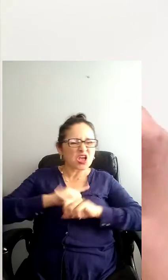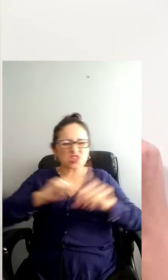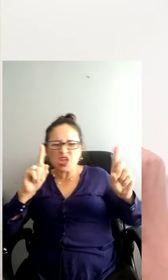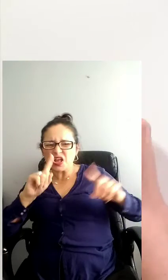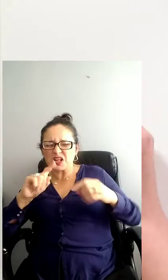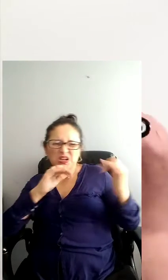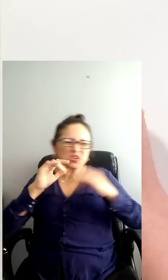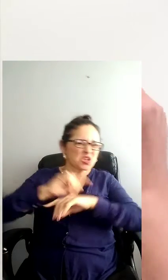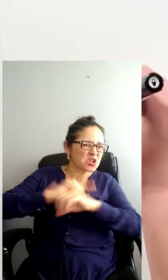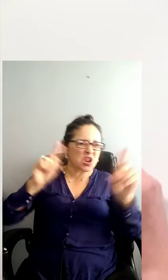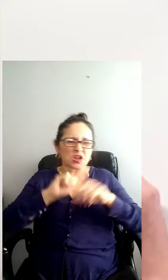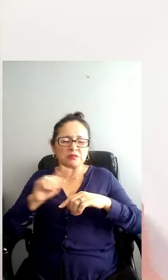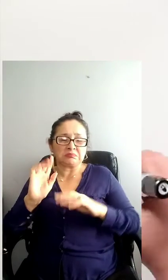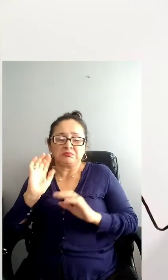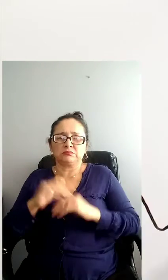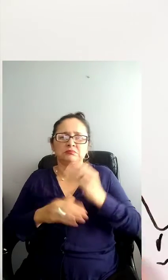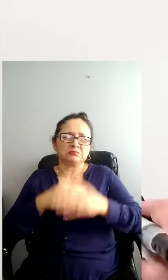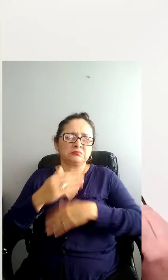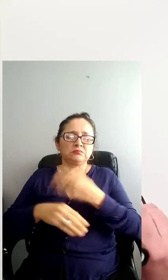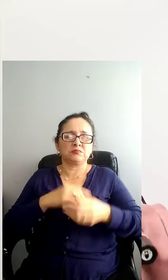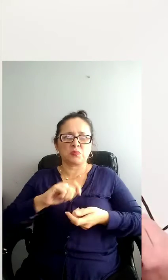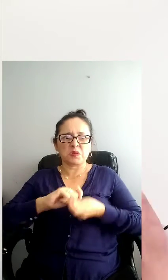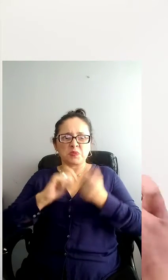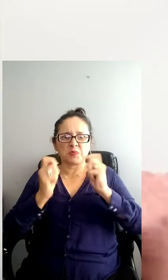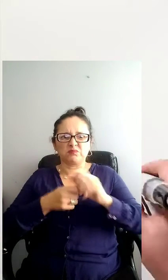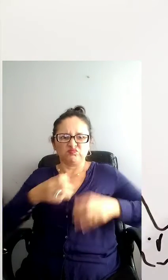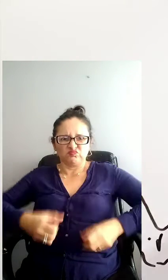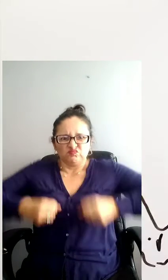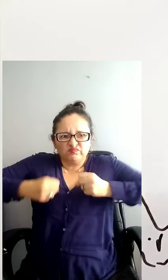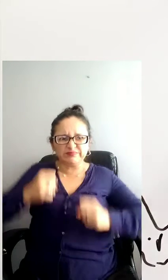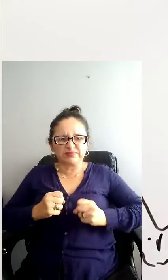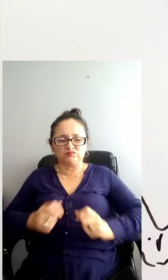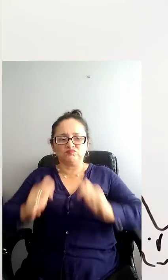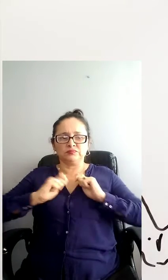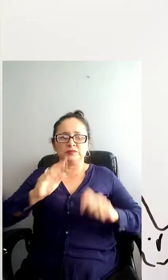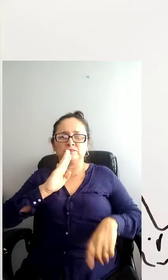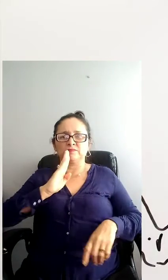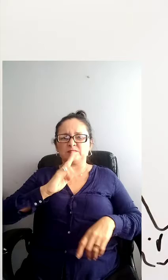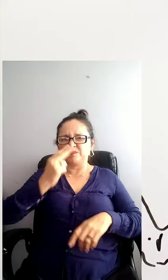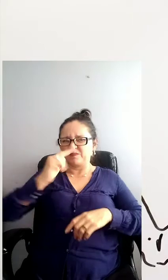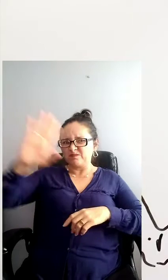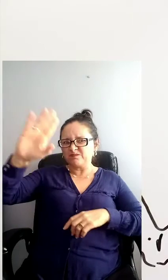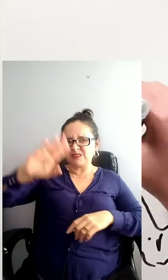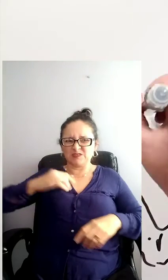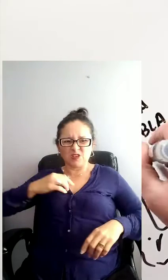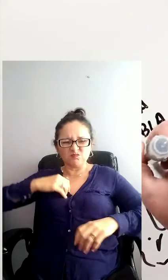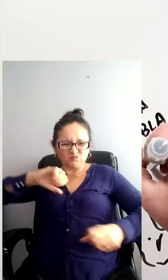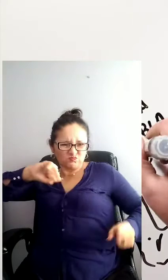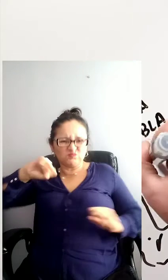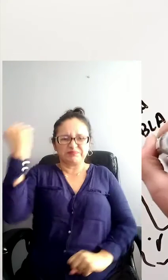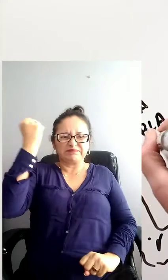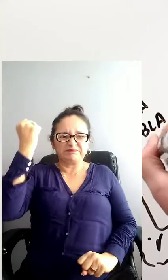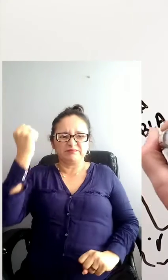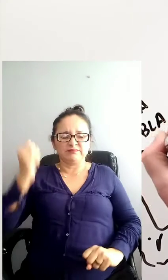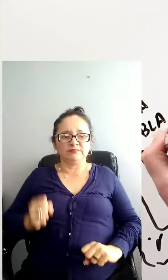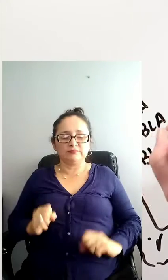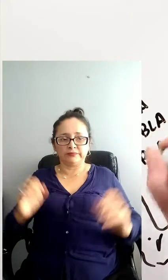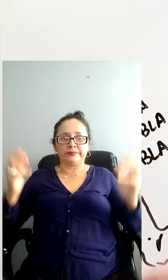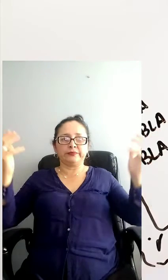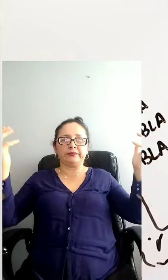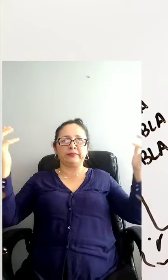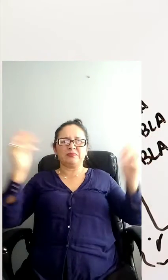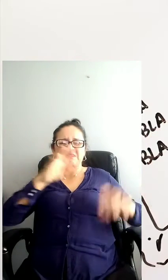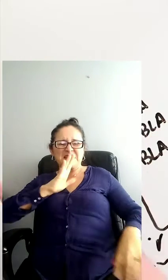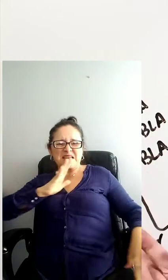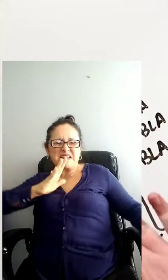Cuando se recuperó, permaneció en el ejército en calidad de educador de las tropas, dedicándose a predicar el ideal nacionalista impartiendo numerosas conferencias.